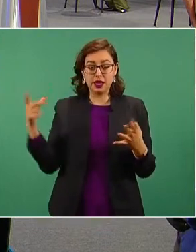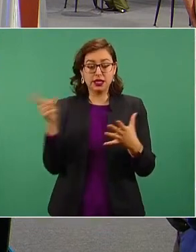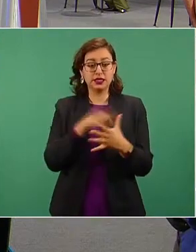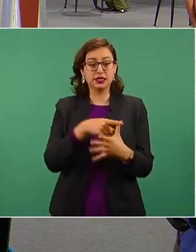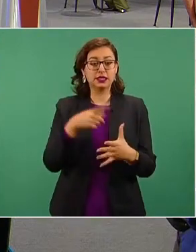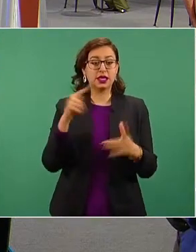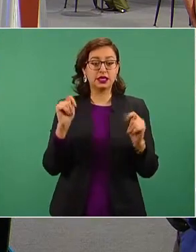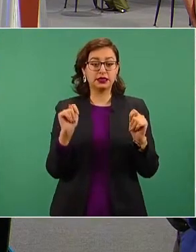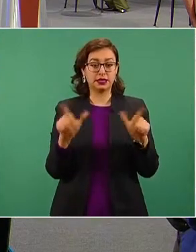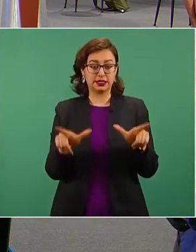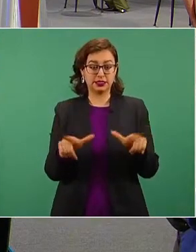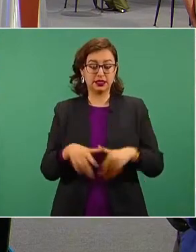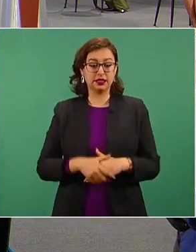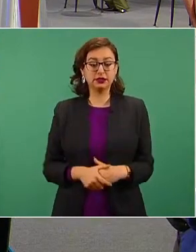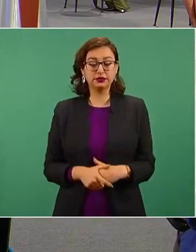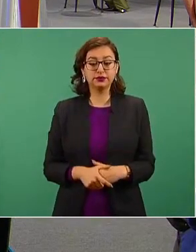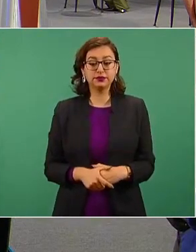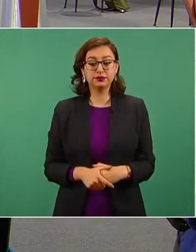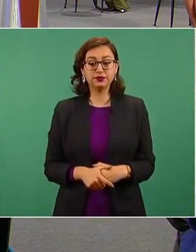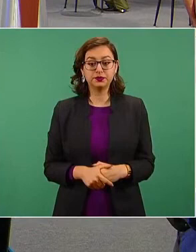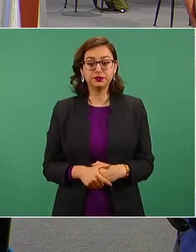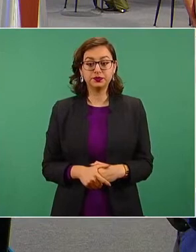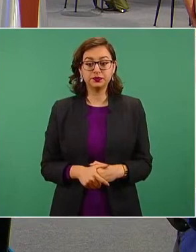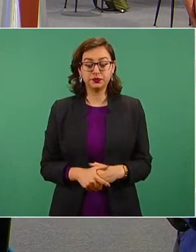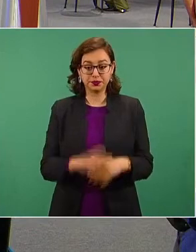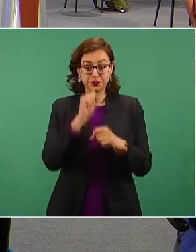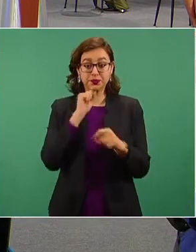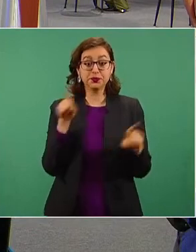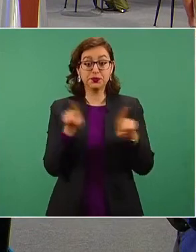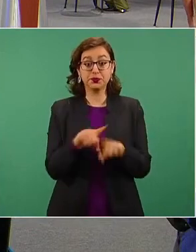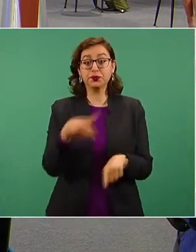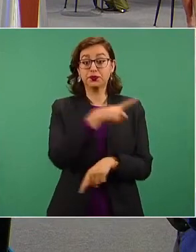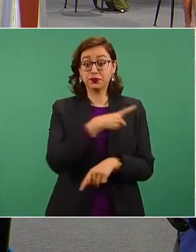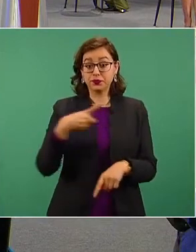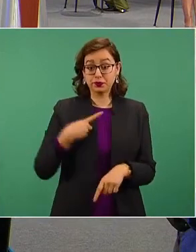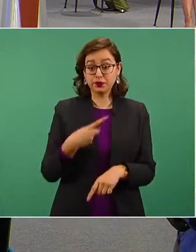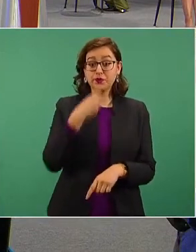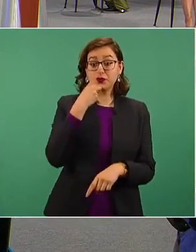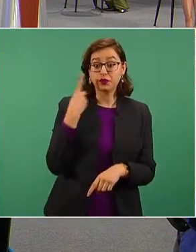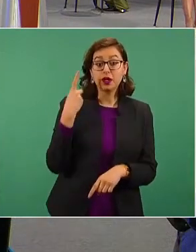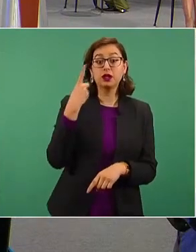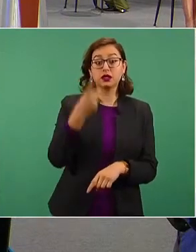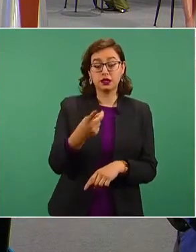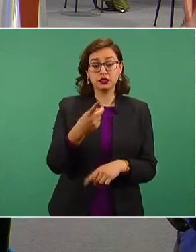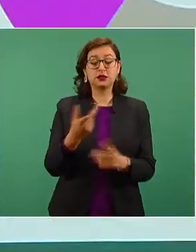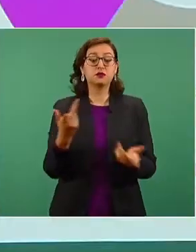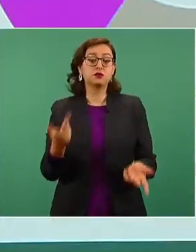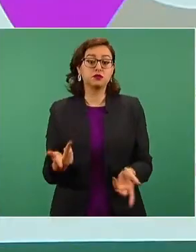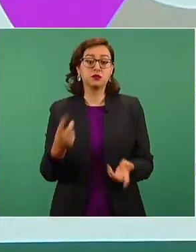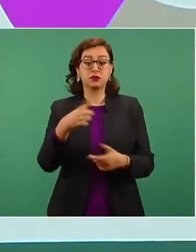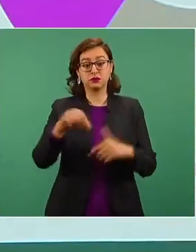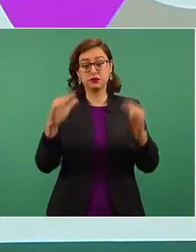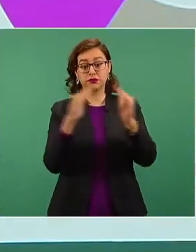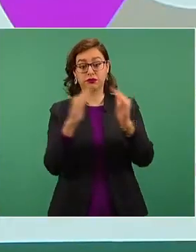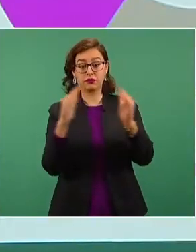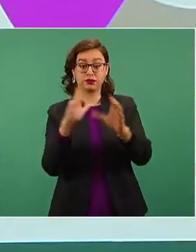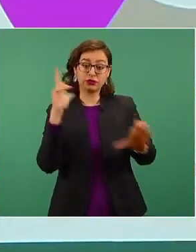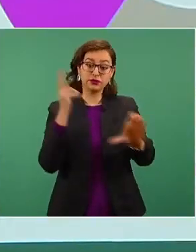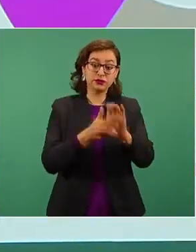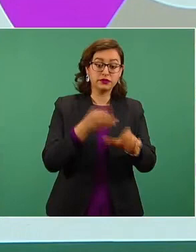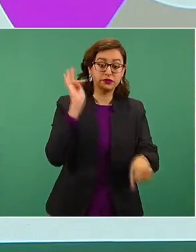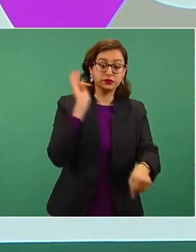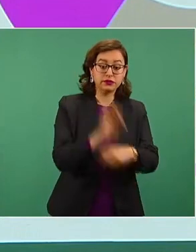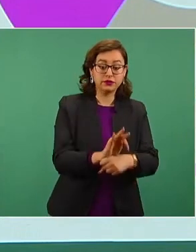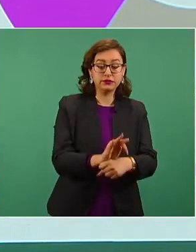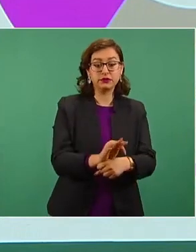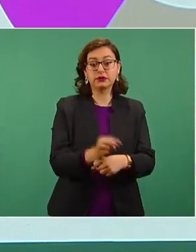Y bueno, también señalar que los refugios para la atención de tercer nivel, aquellas mujeres que ya no hay otra opción más